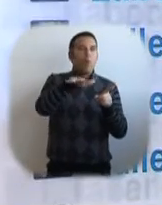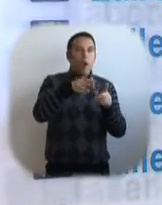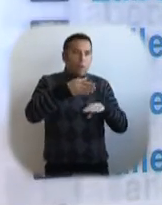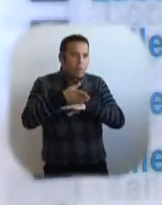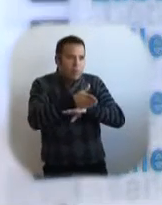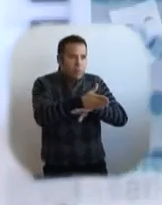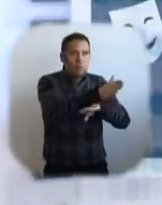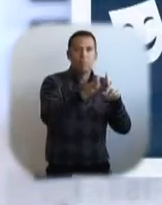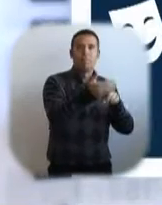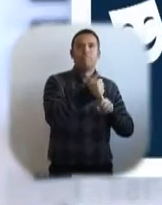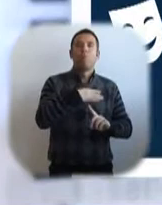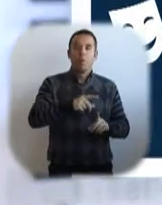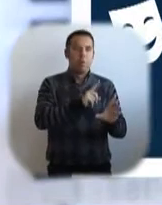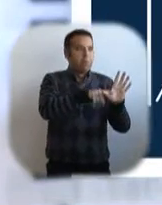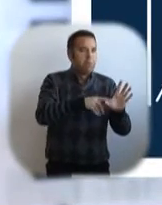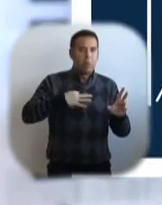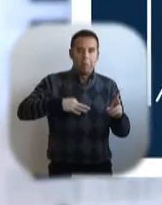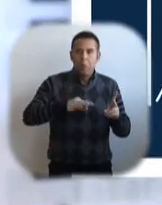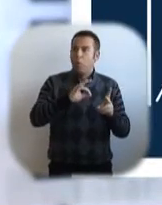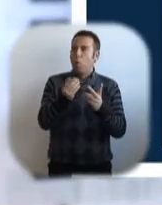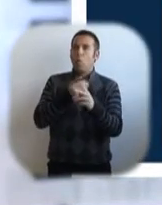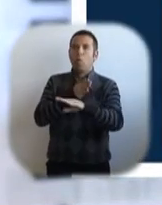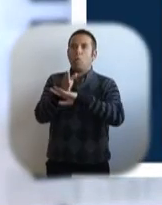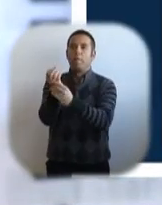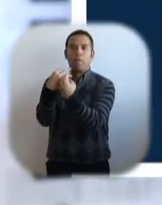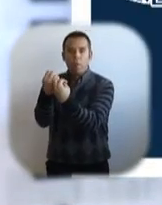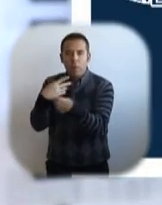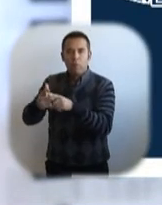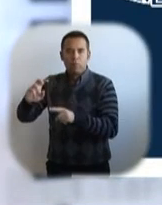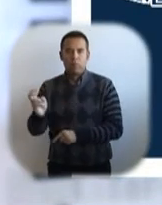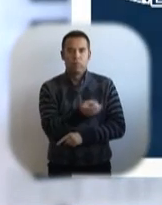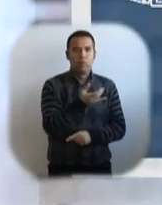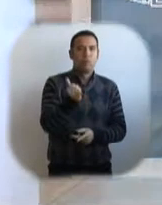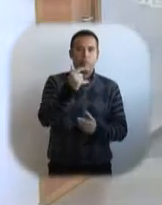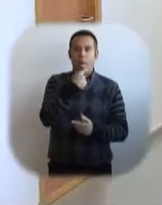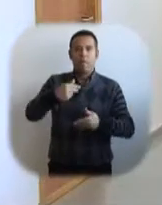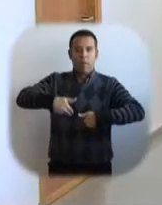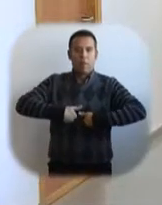les guían por estos entornos para realizar una actividad o dirigirse a un lugar concreto.